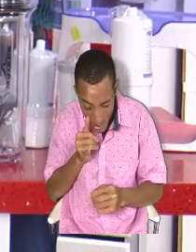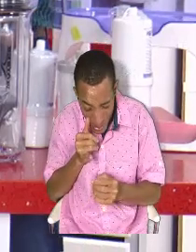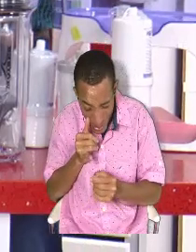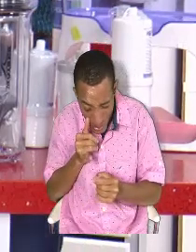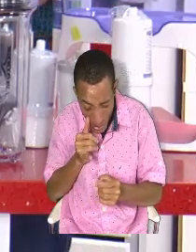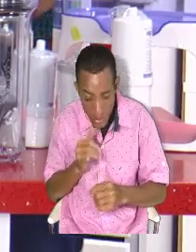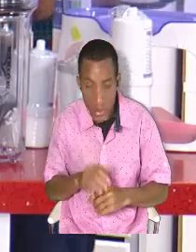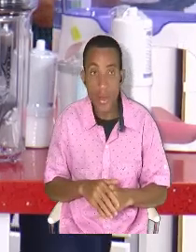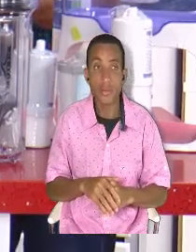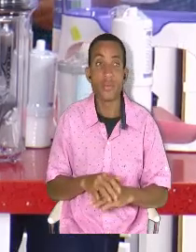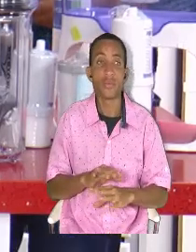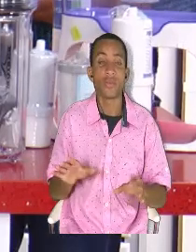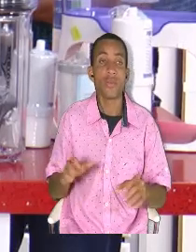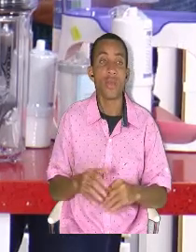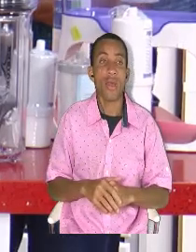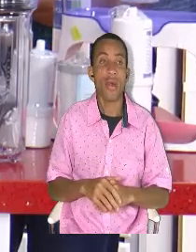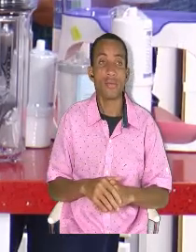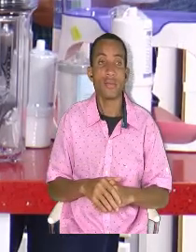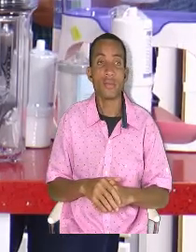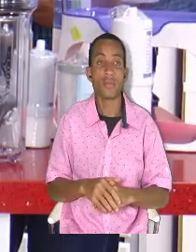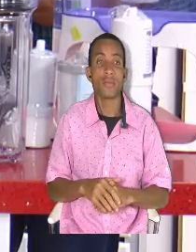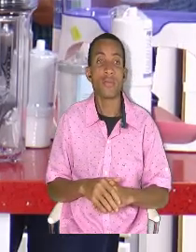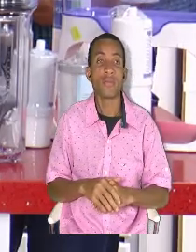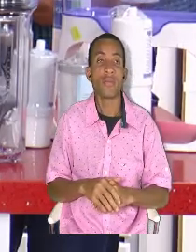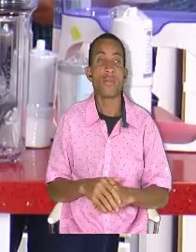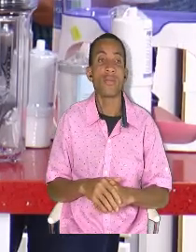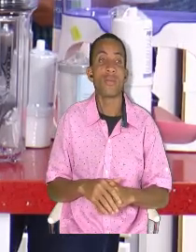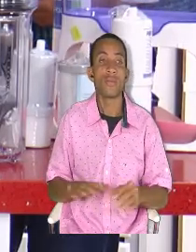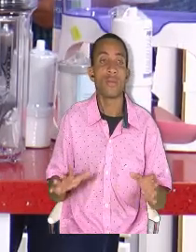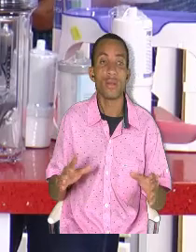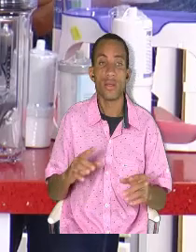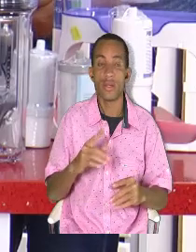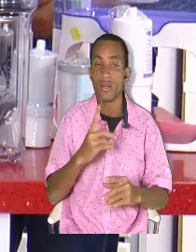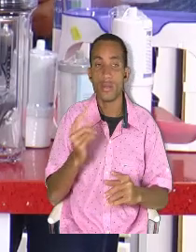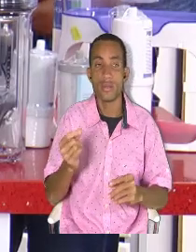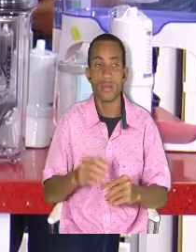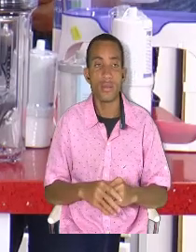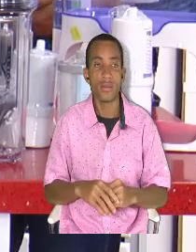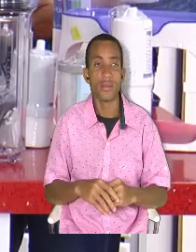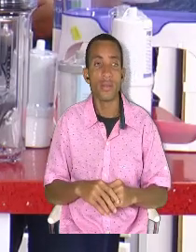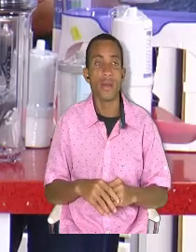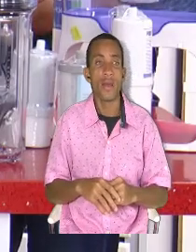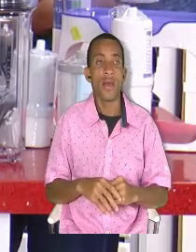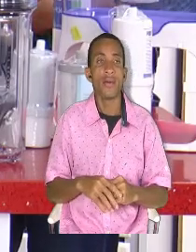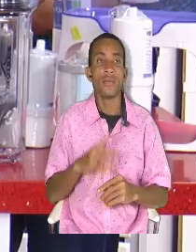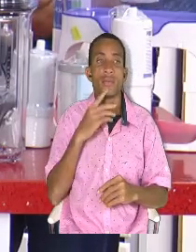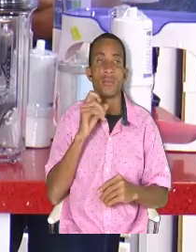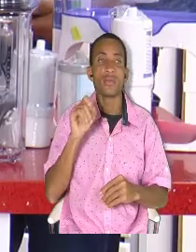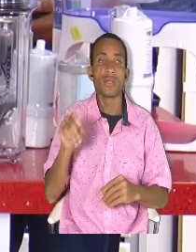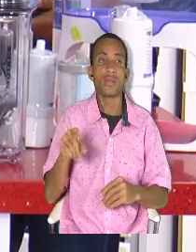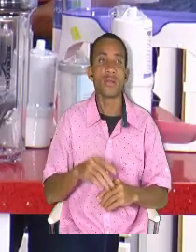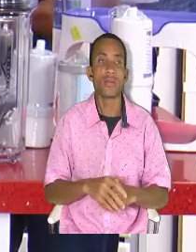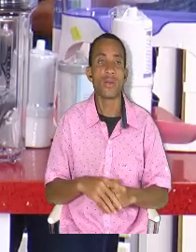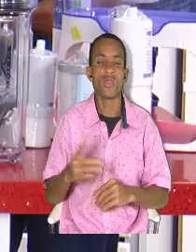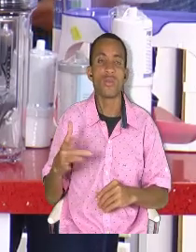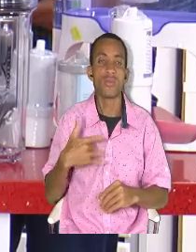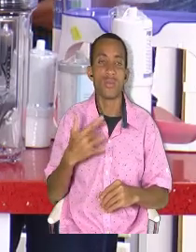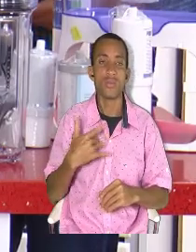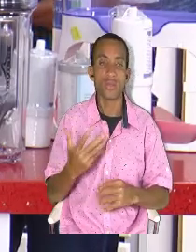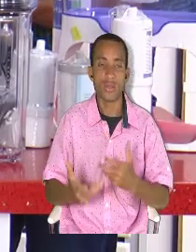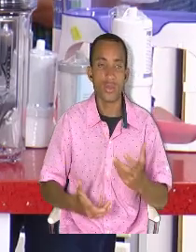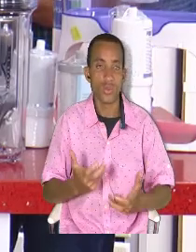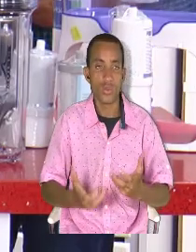decimos? Agujero, ¿sí? Entonces, bueno, listo, don Miguel, eso es lo que nosotros tenemos más o menos para preguntarle. ¿Y cómo se siente usted para la cocina?